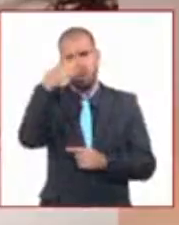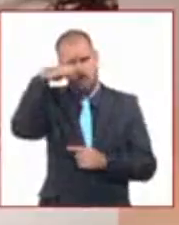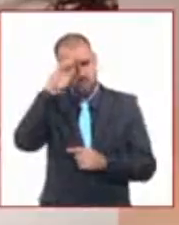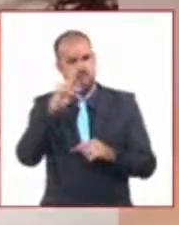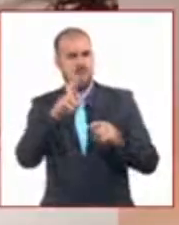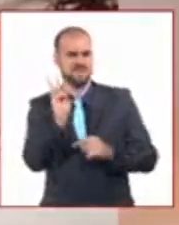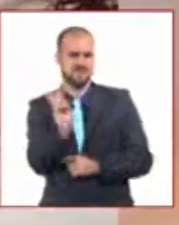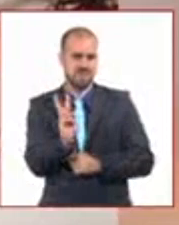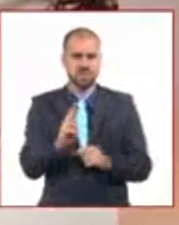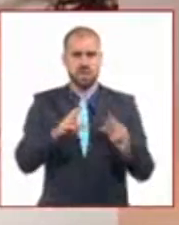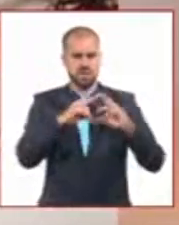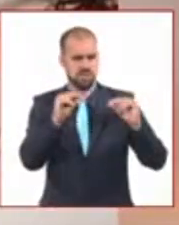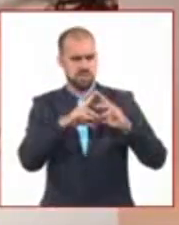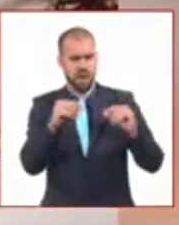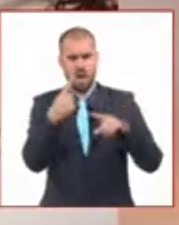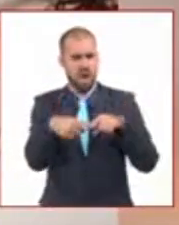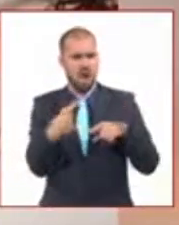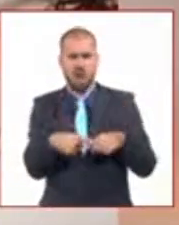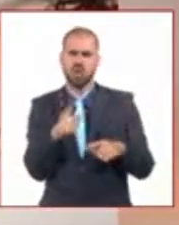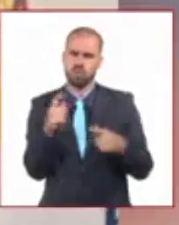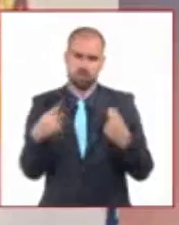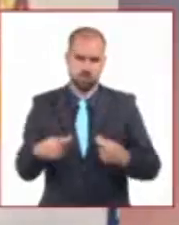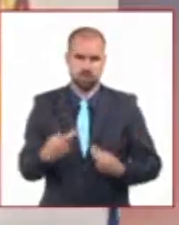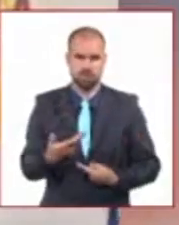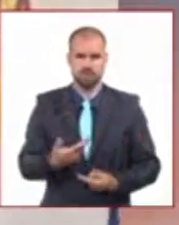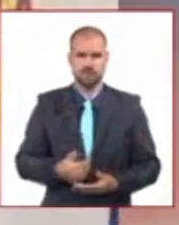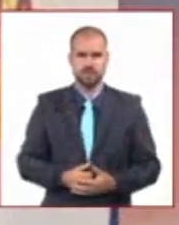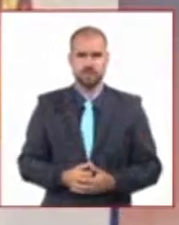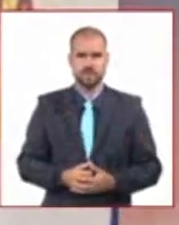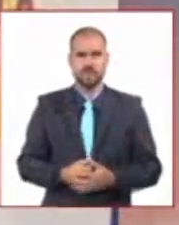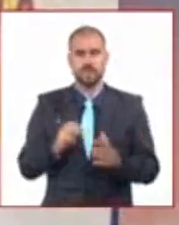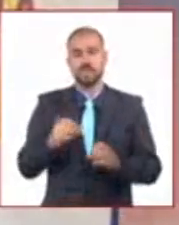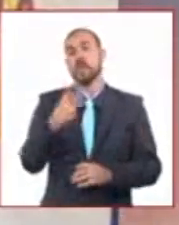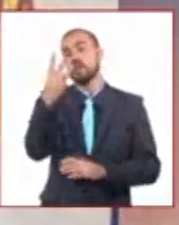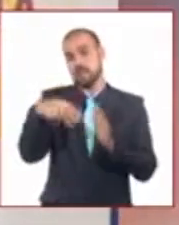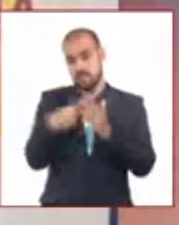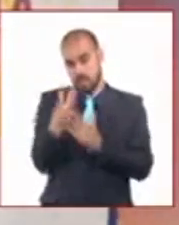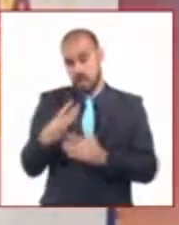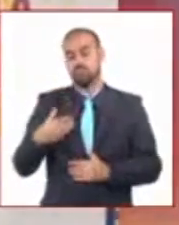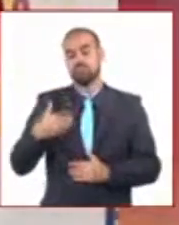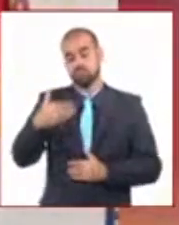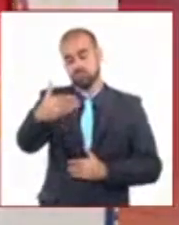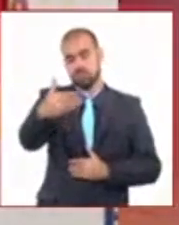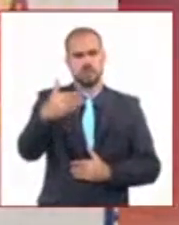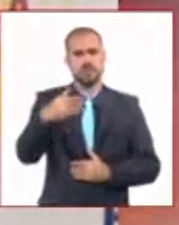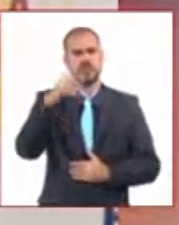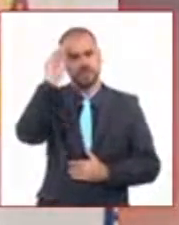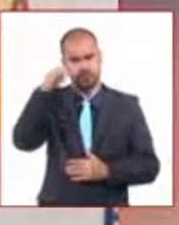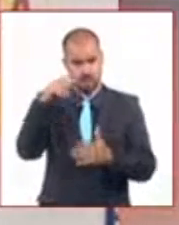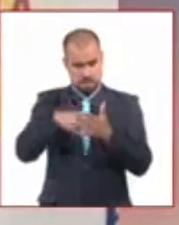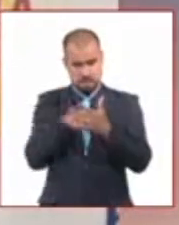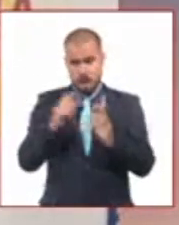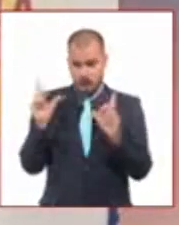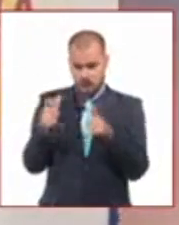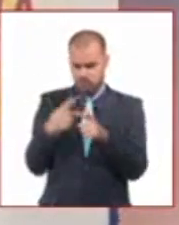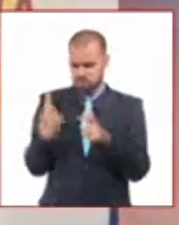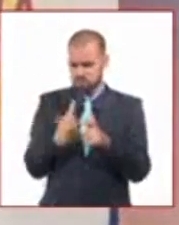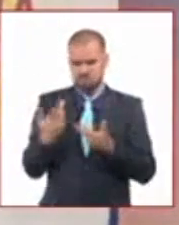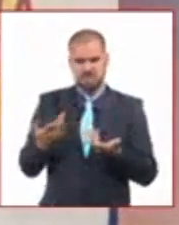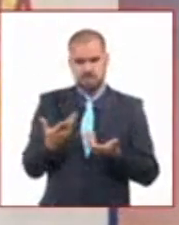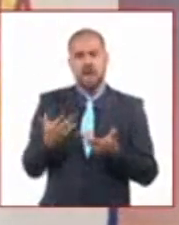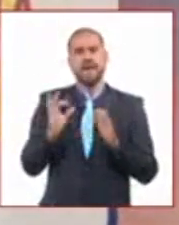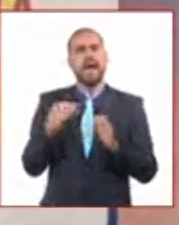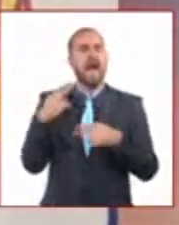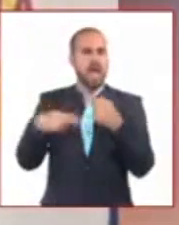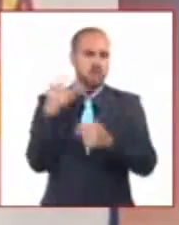que se llevan a cabo en el continente durante los próximos tres días la programación de la cumbre de los pueblos tendrá ponencias de